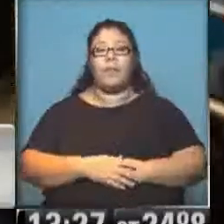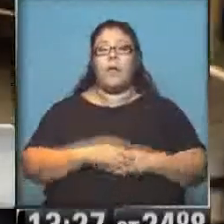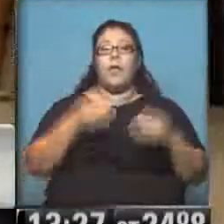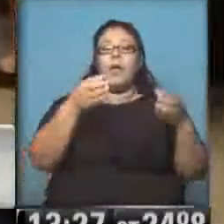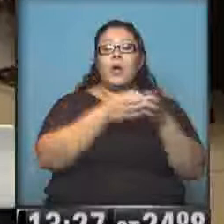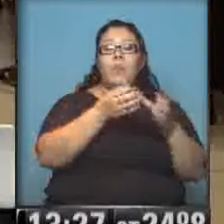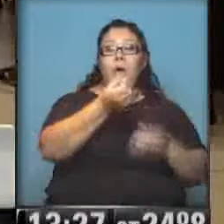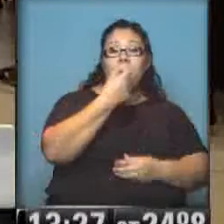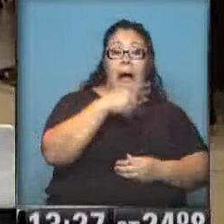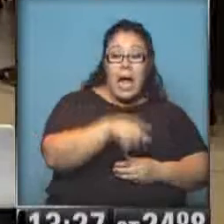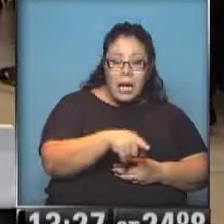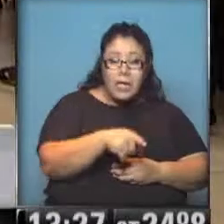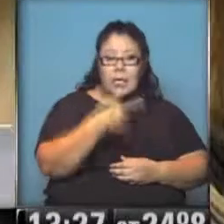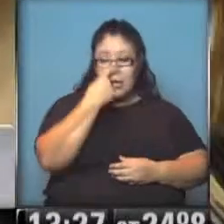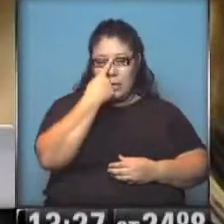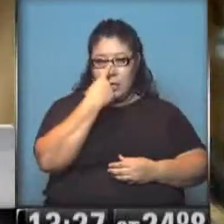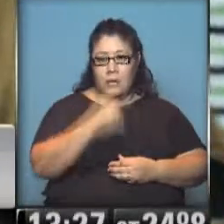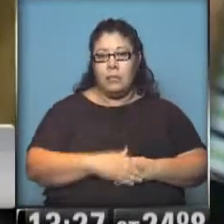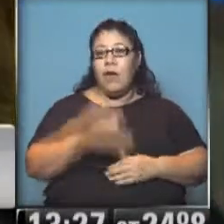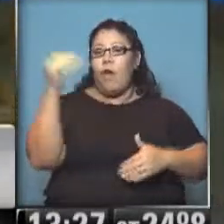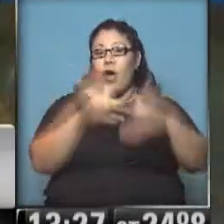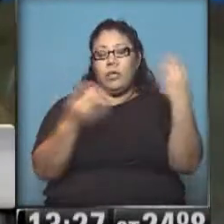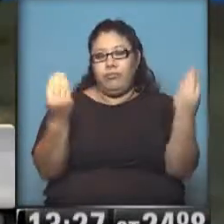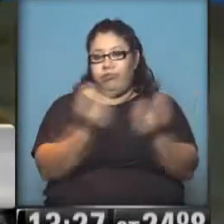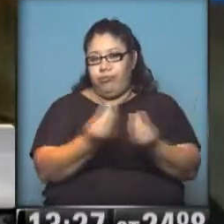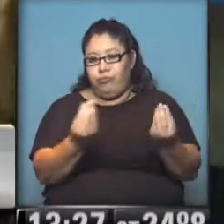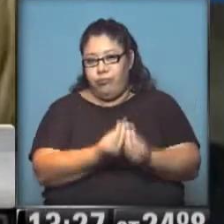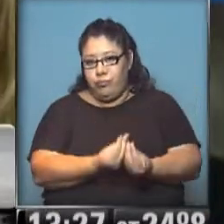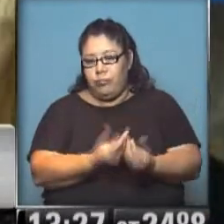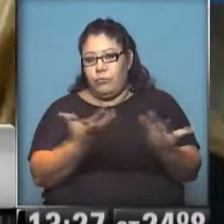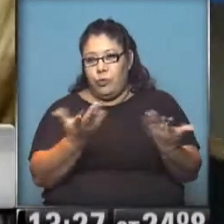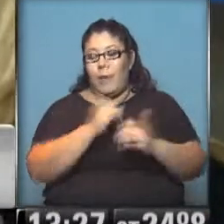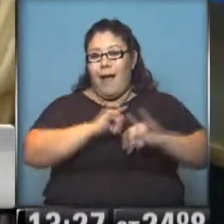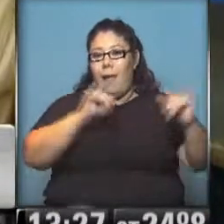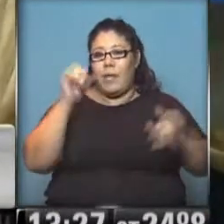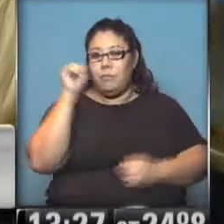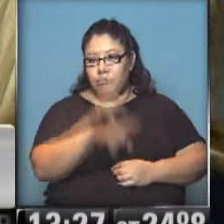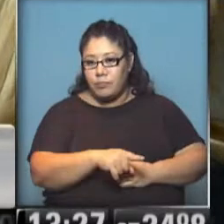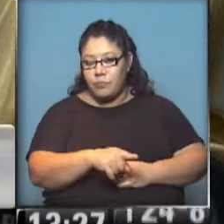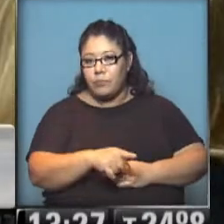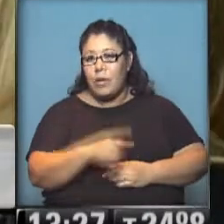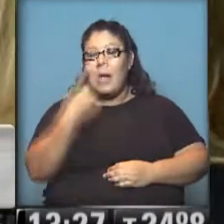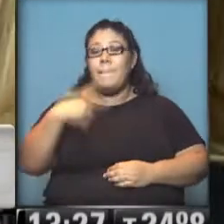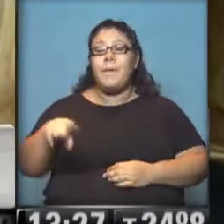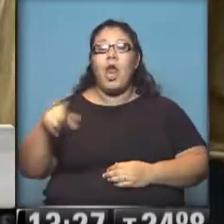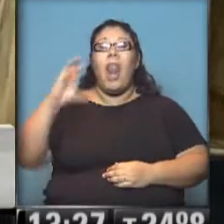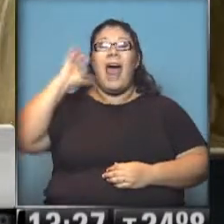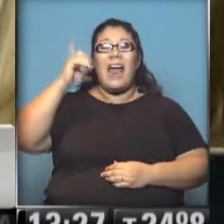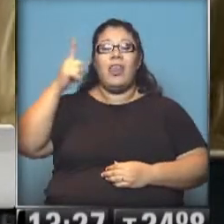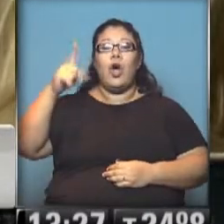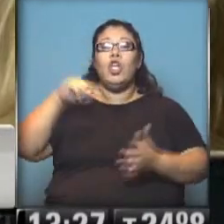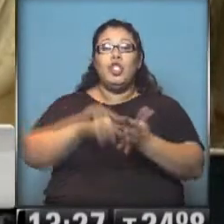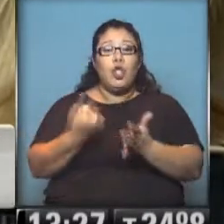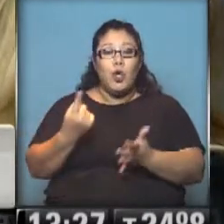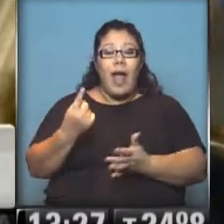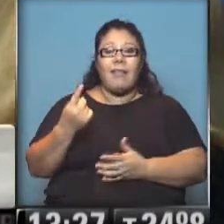Macri se garantizó millones para su propia campaña y no se dio ni siquiera un espacio en Radio Ciudad para que la oposición pueda